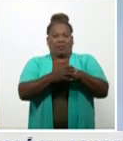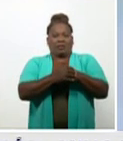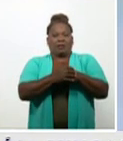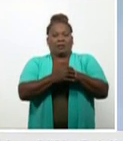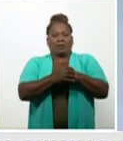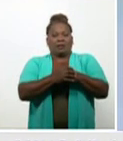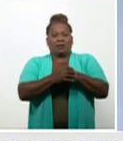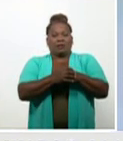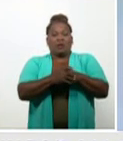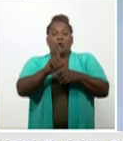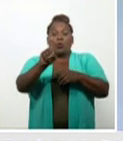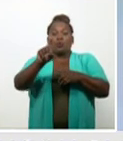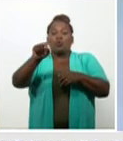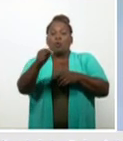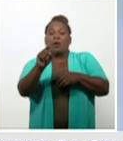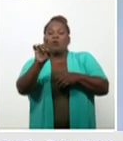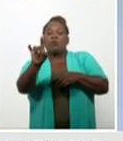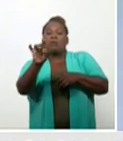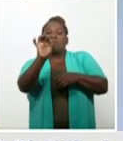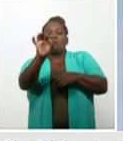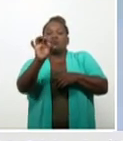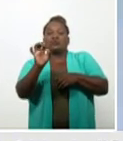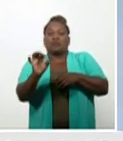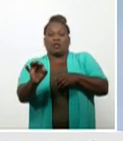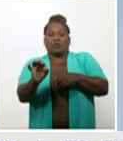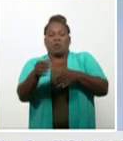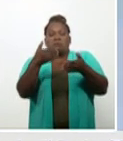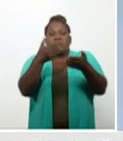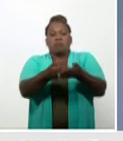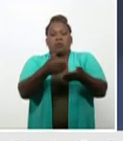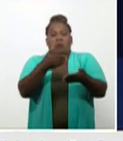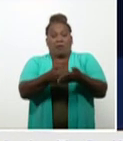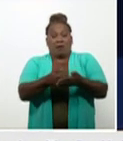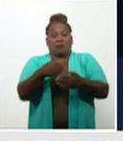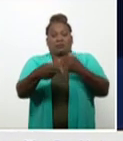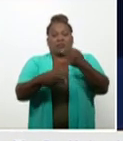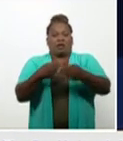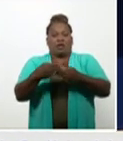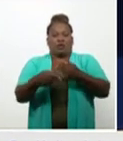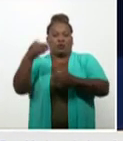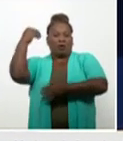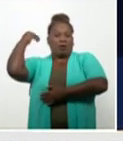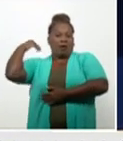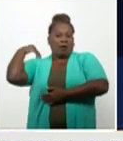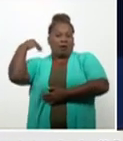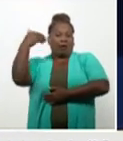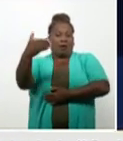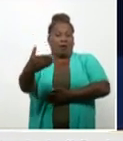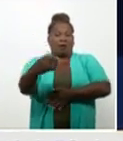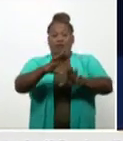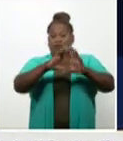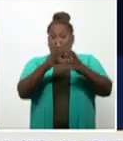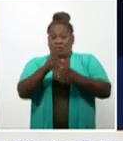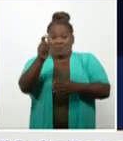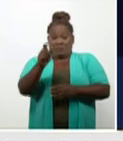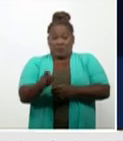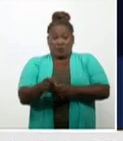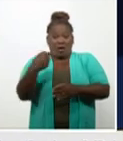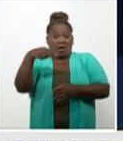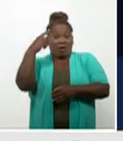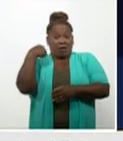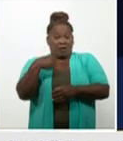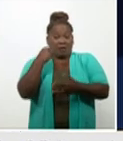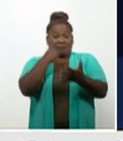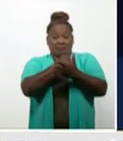el 1,9% de las muestras procesadas. Todos los casos que se diagnosticaron ayer, los